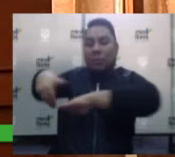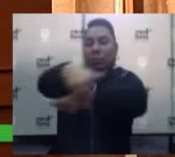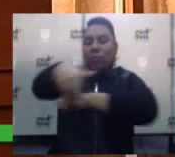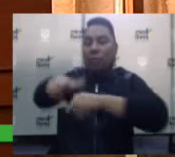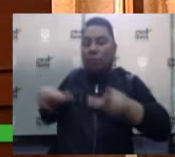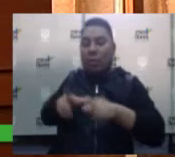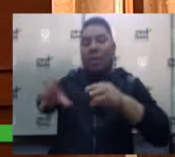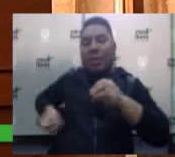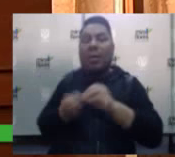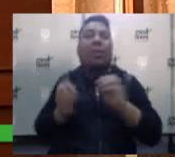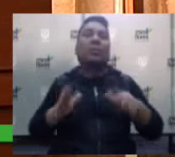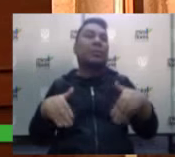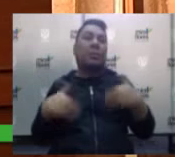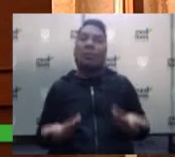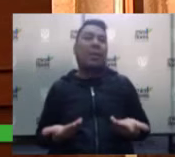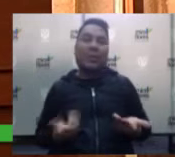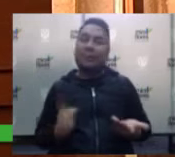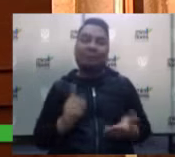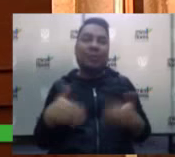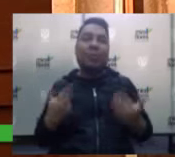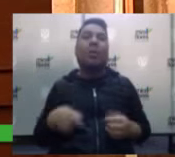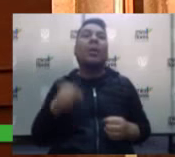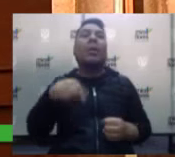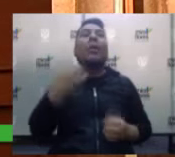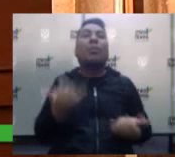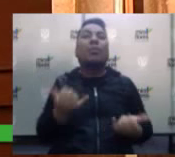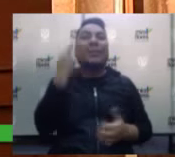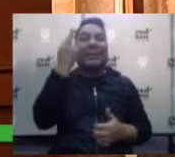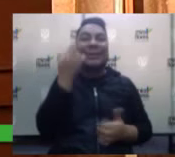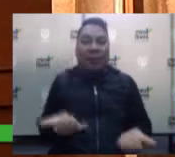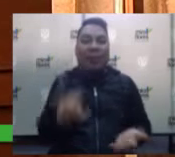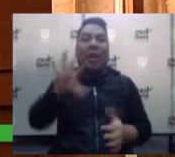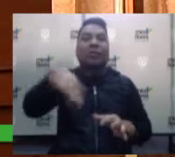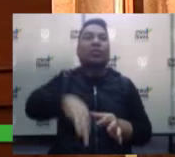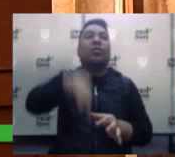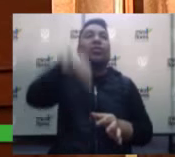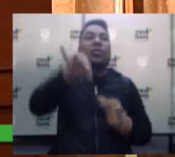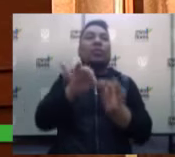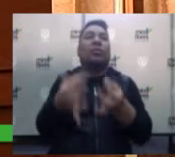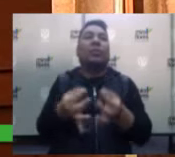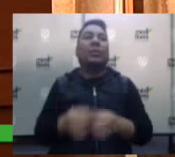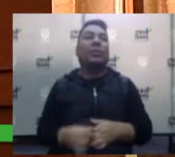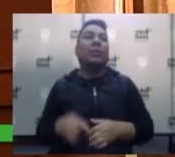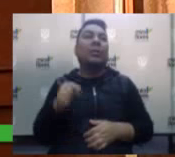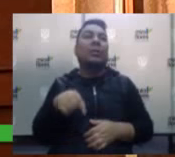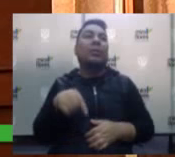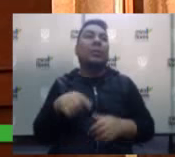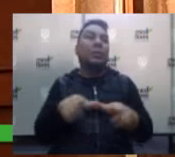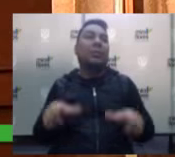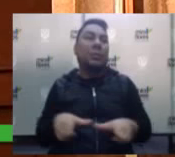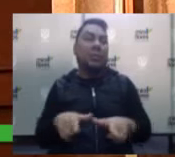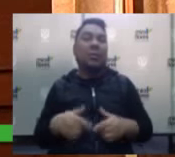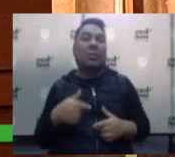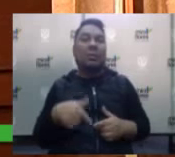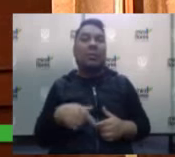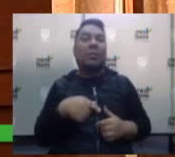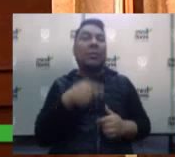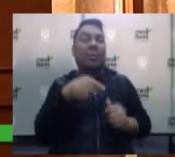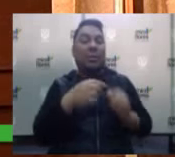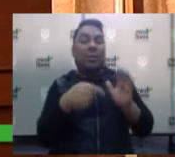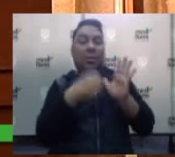ser el mismo número para cada partido, es por sorteo. Esas ubicaciones no han sido ni eliminada